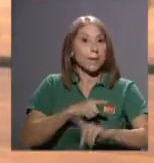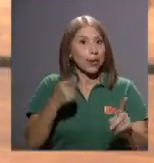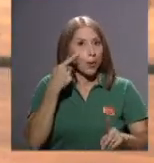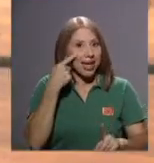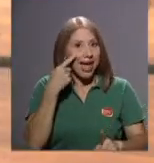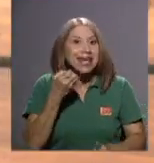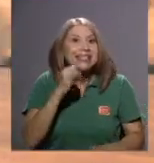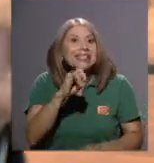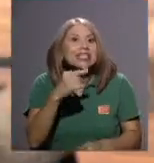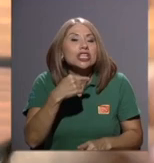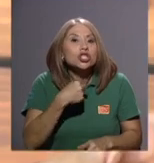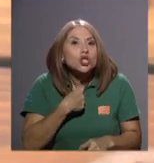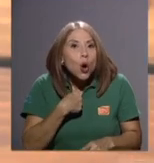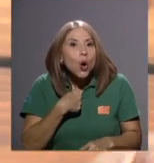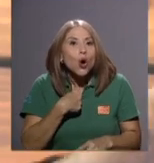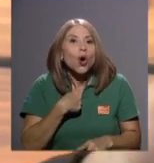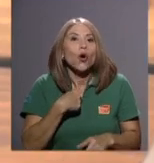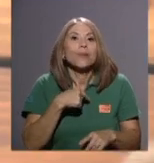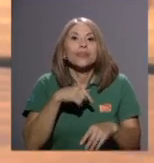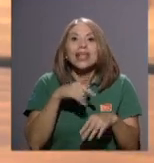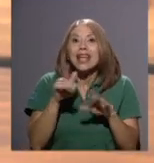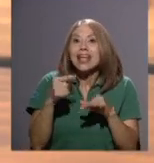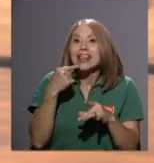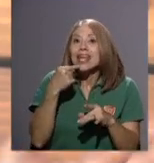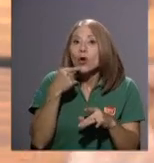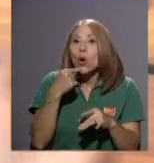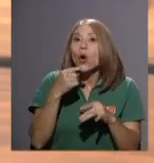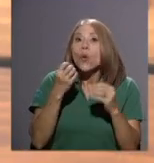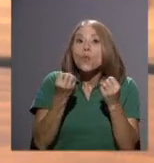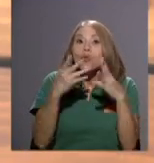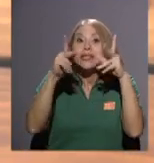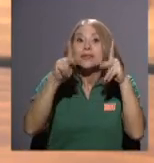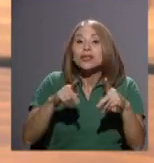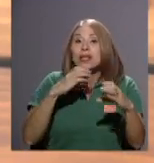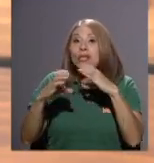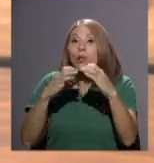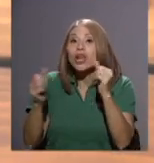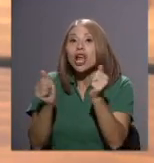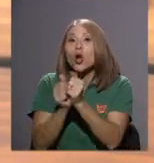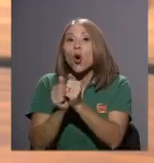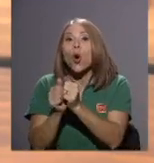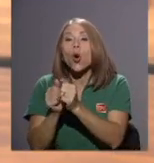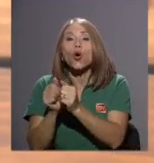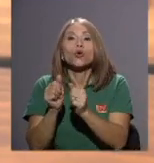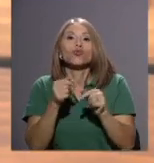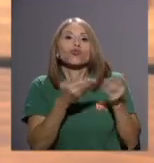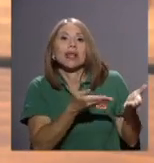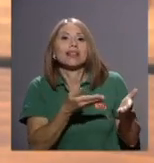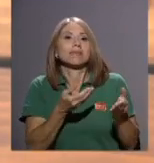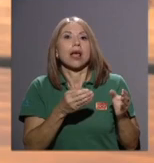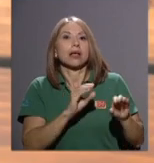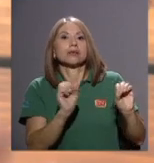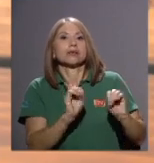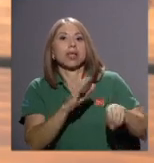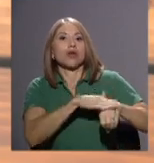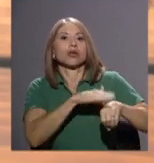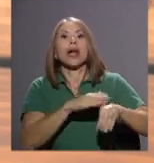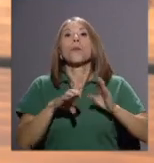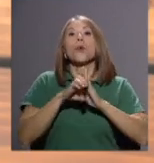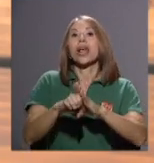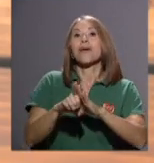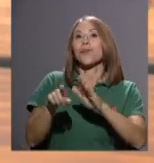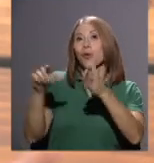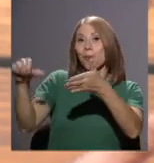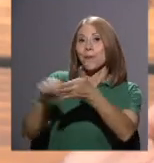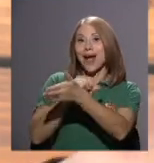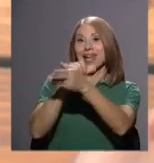que muchas personas se comuniquen con Marlon sin su autorización, que por ejemplo yo ponga en un sitio de citas que usted va a dar sexo gratis